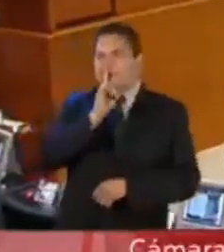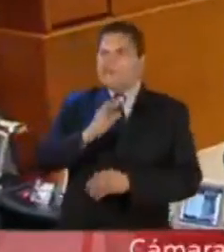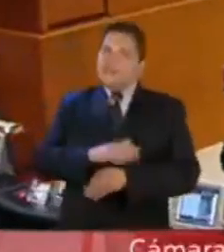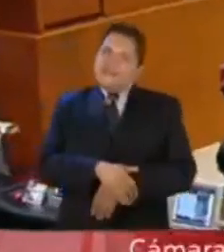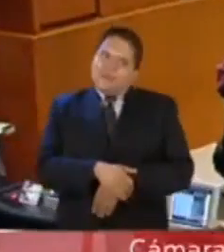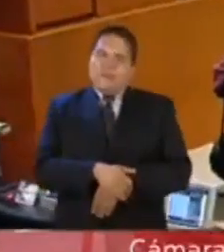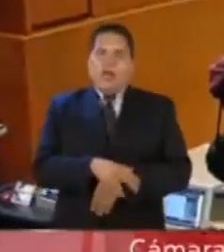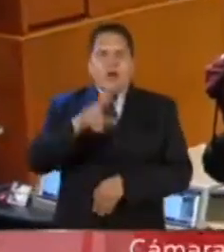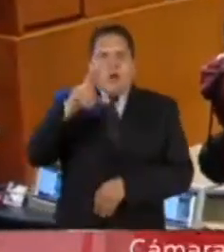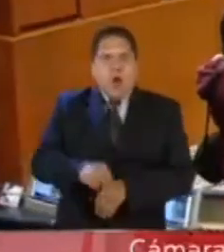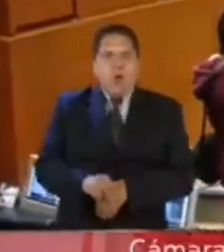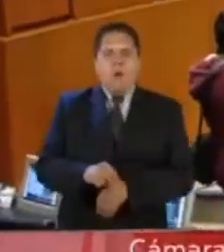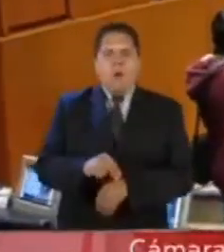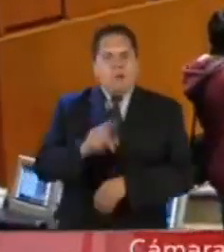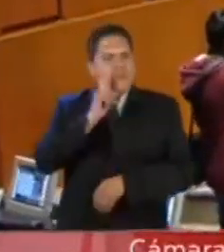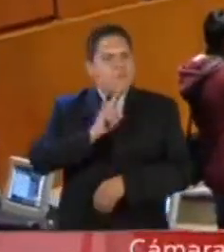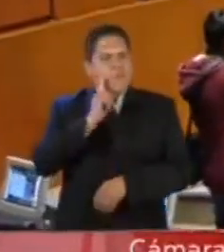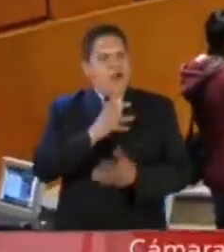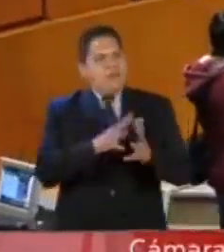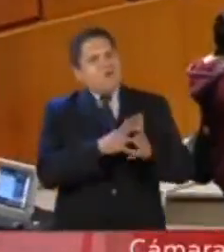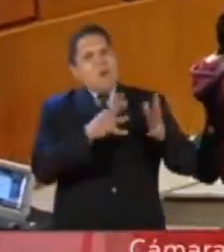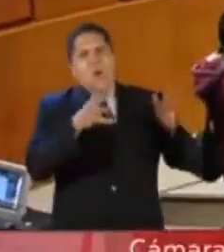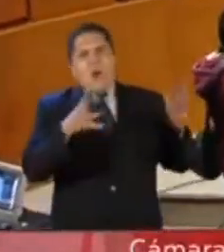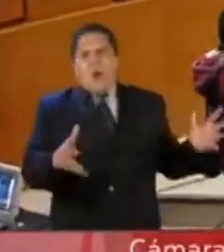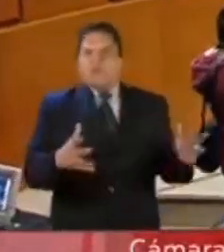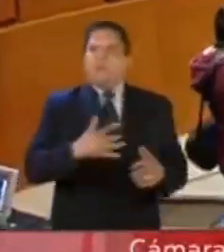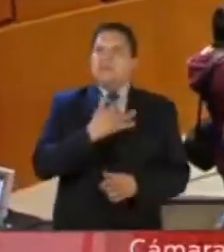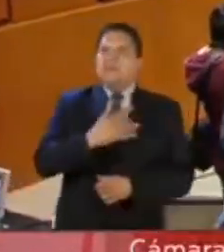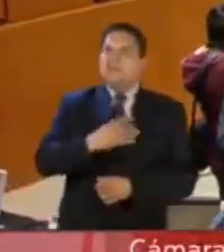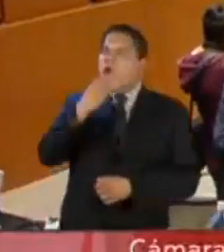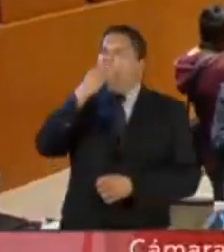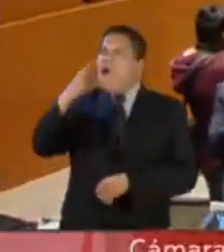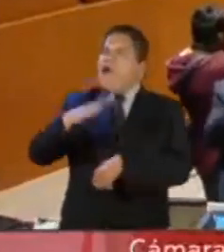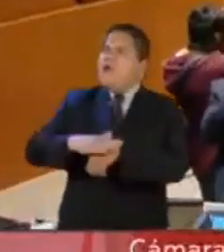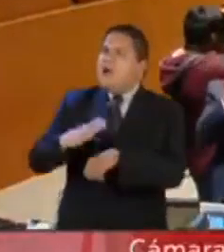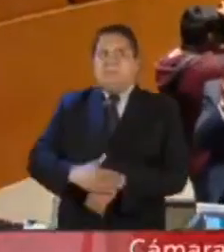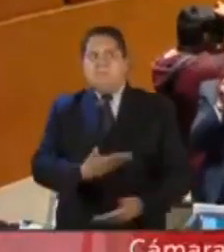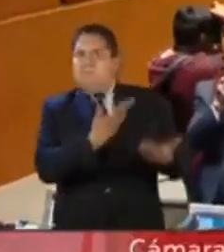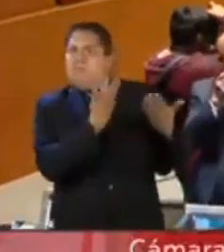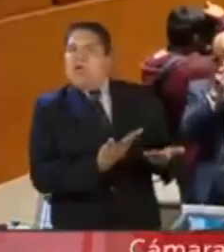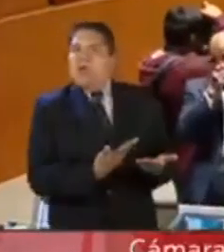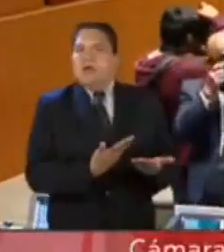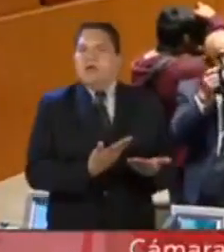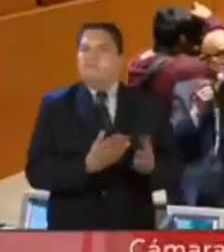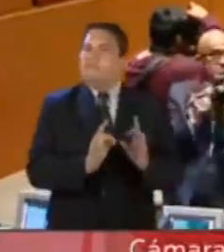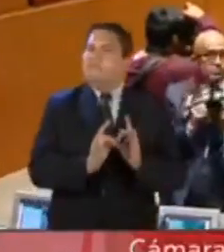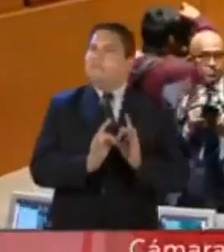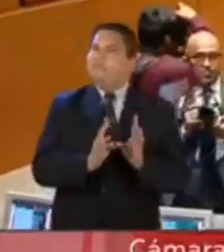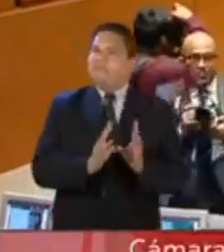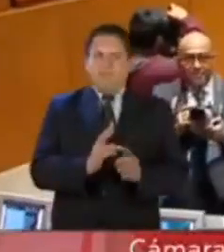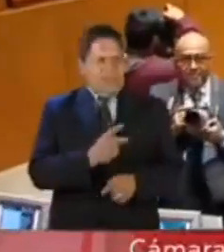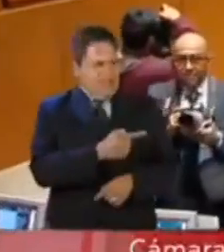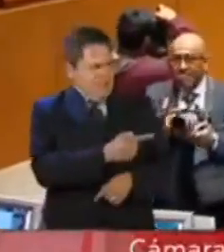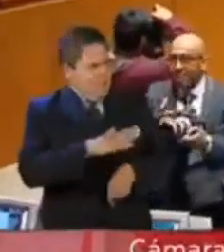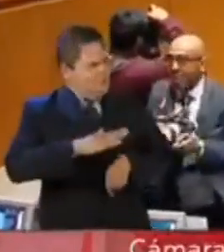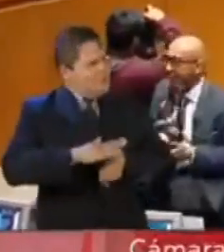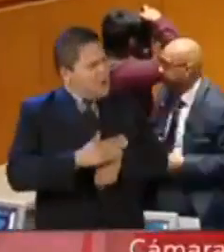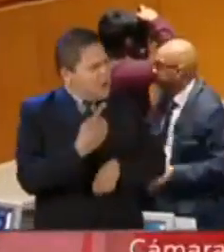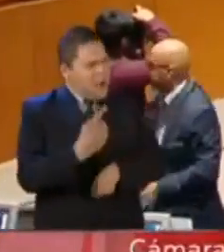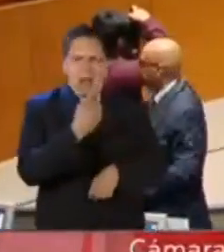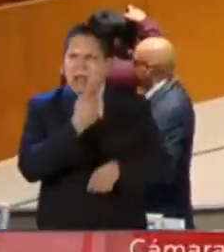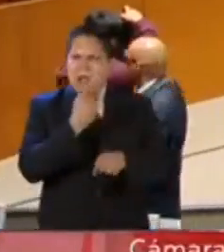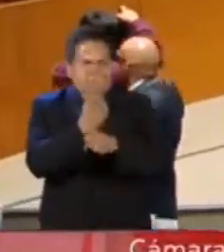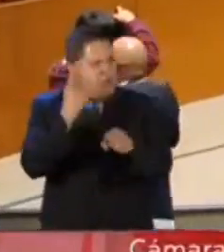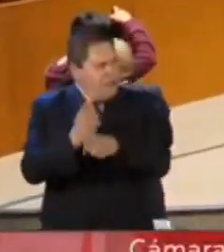no pueden denunciar y aquellos que se atreven a alzar la voz son condenadas son sofocada